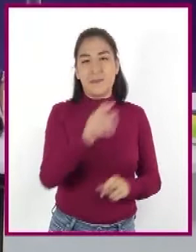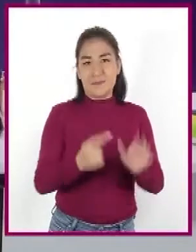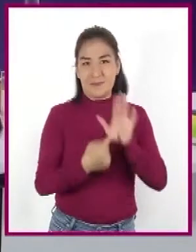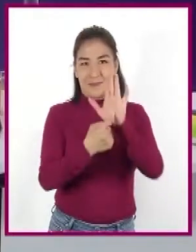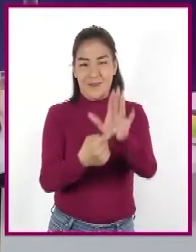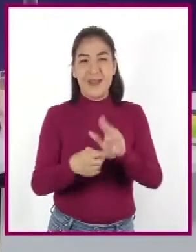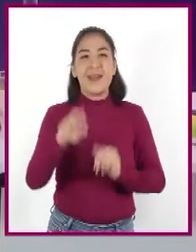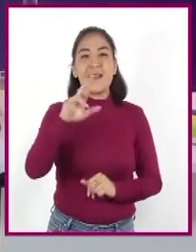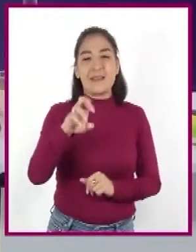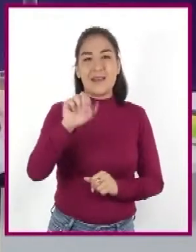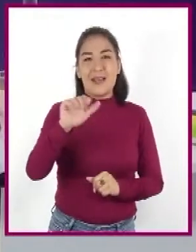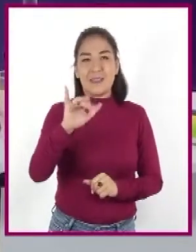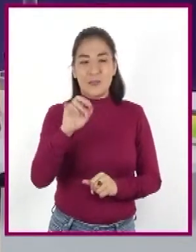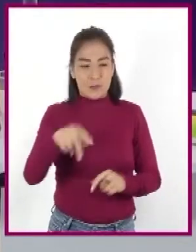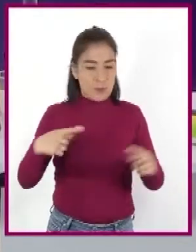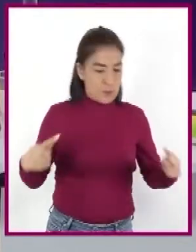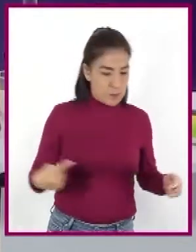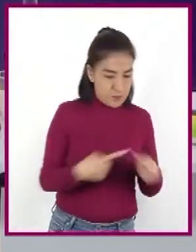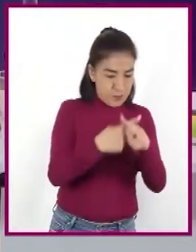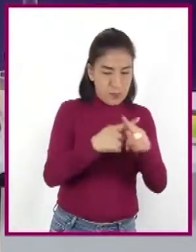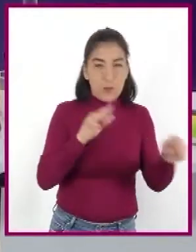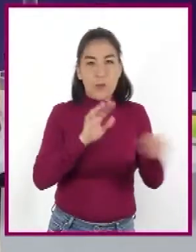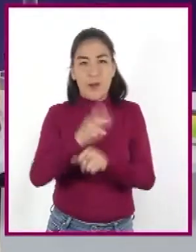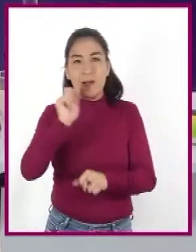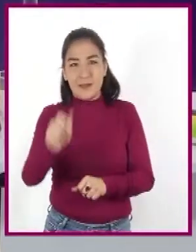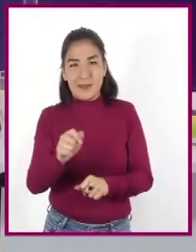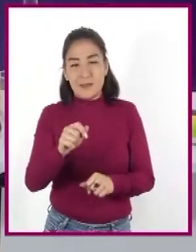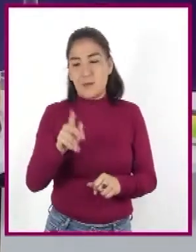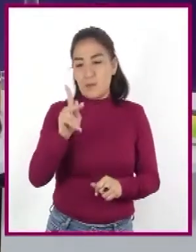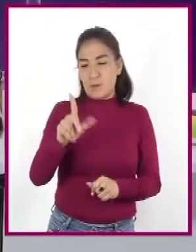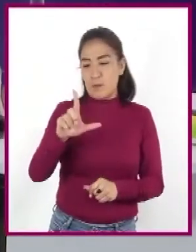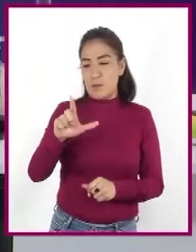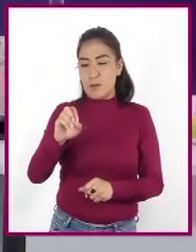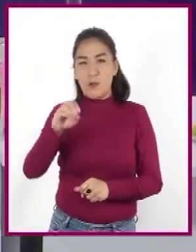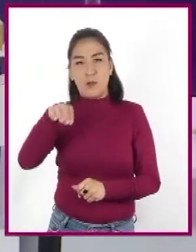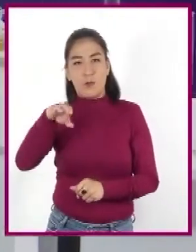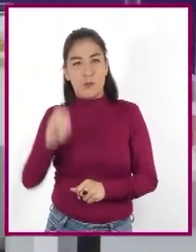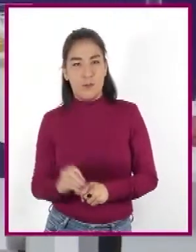reacción entre el yoduro de potasio y el nitrato de plomo. Claro que sí.